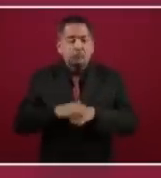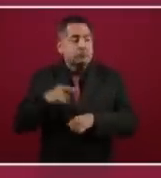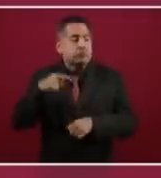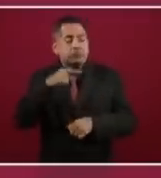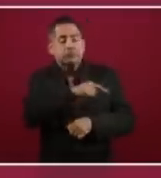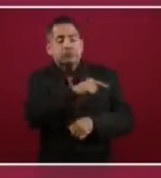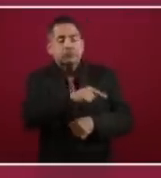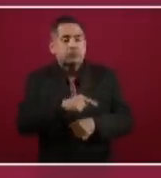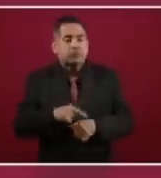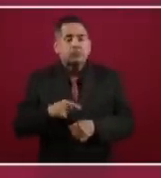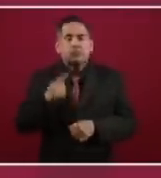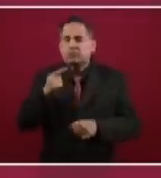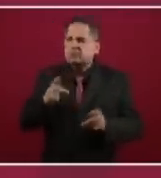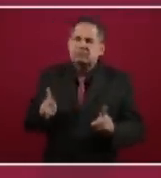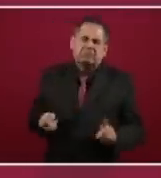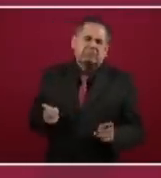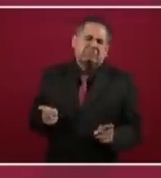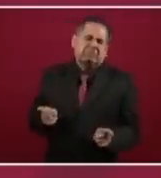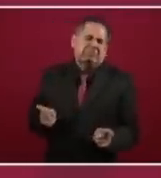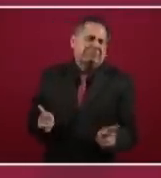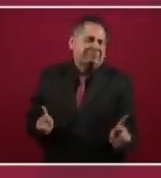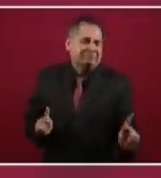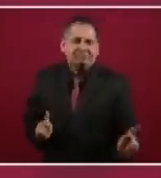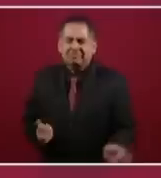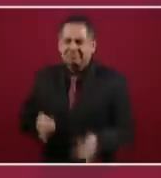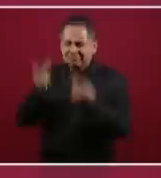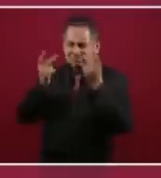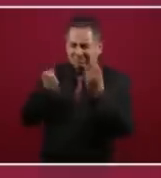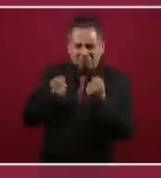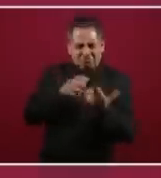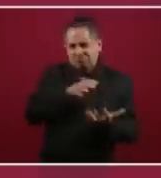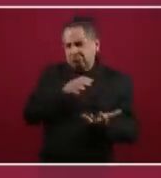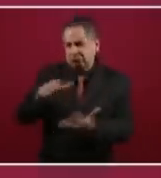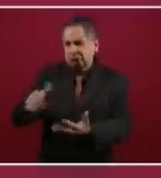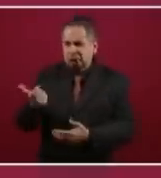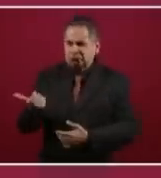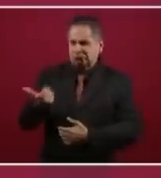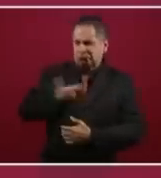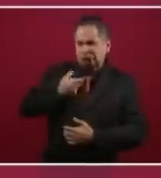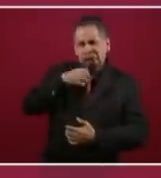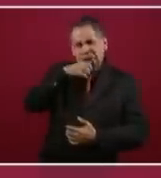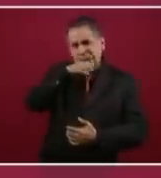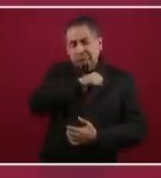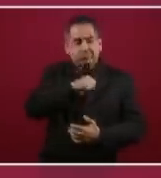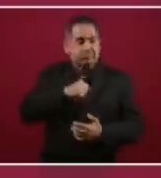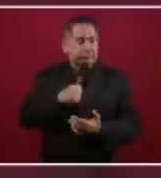vendían mucho al gobierno de medicinas,